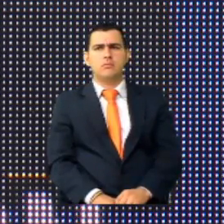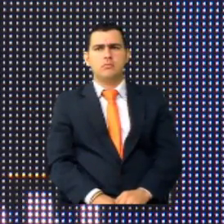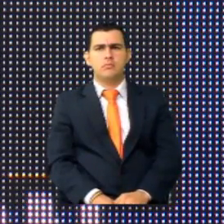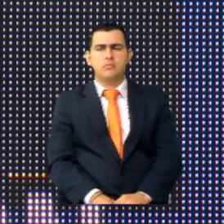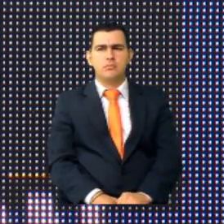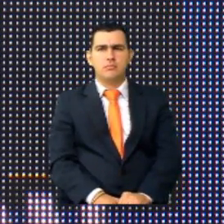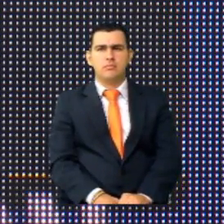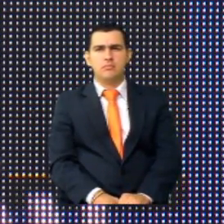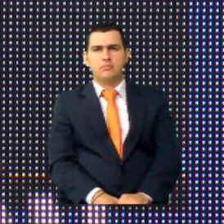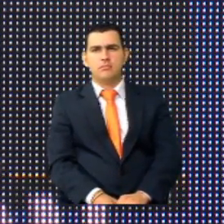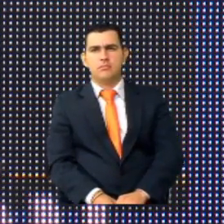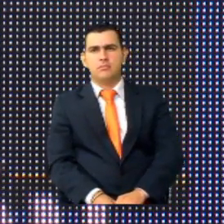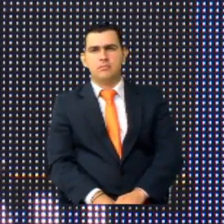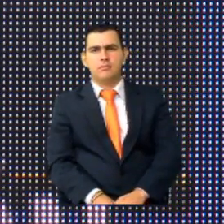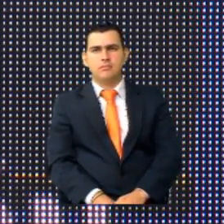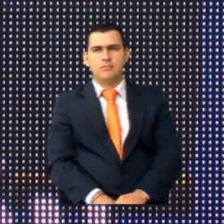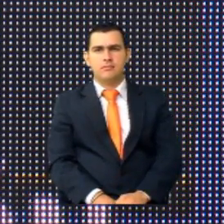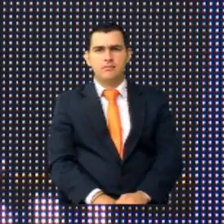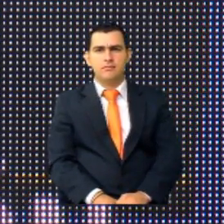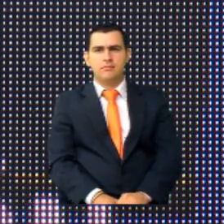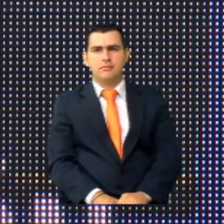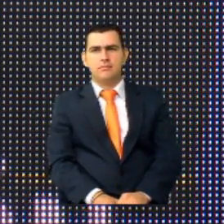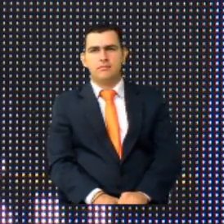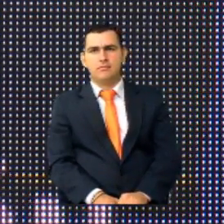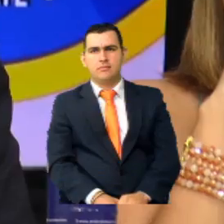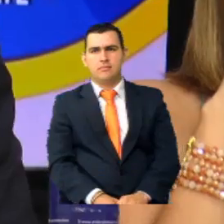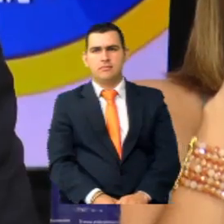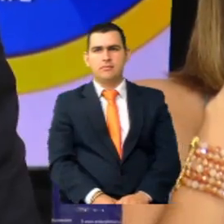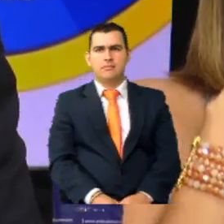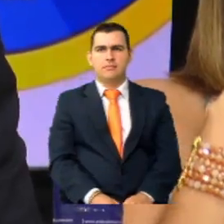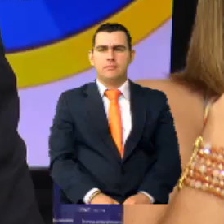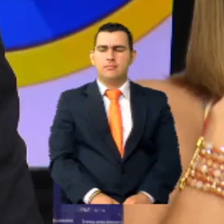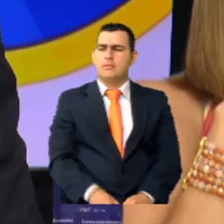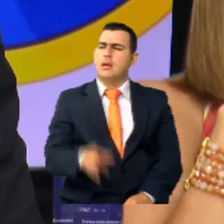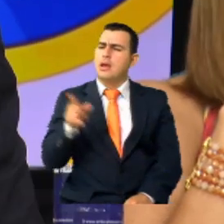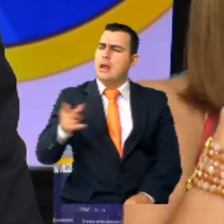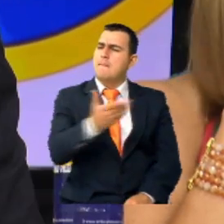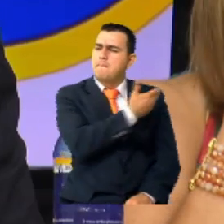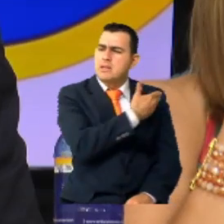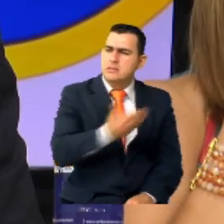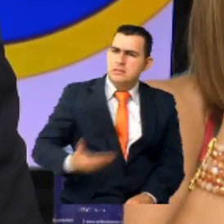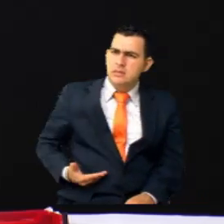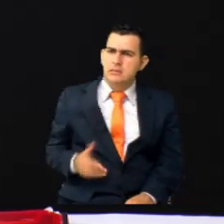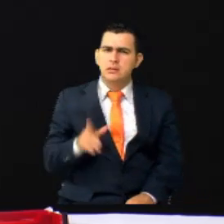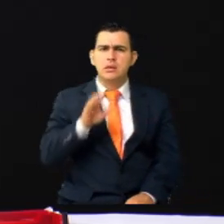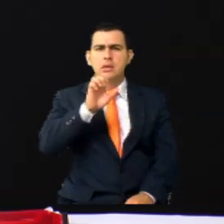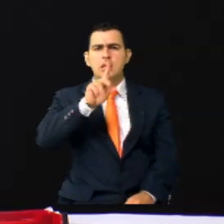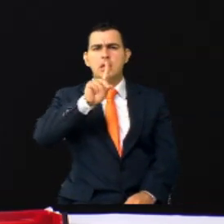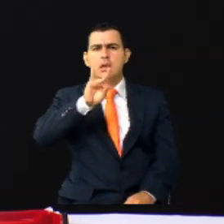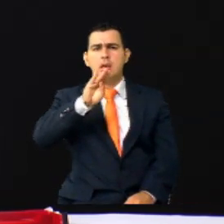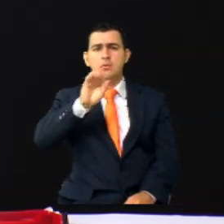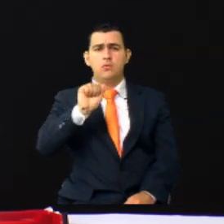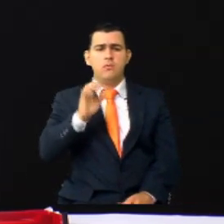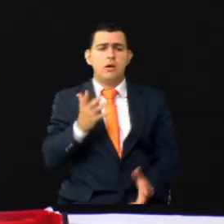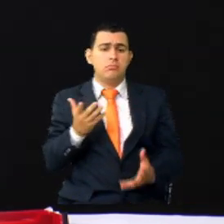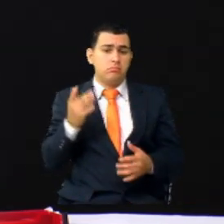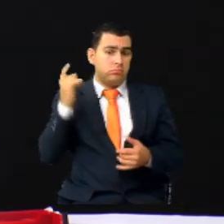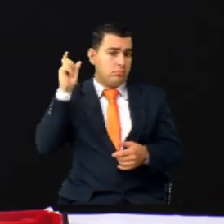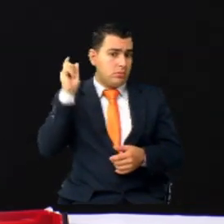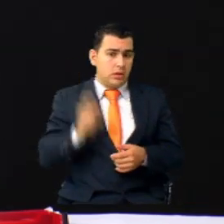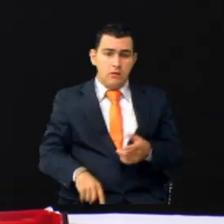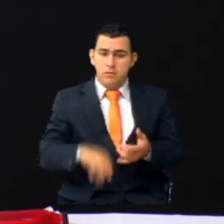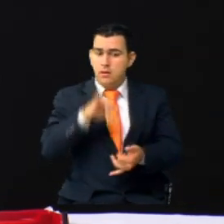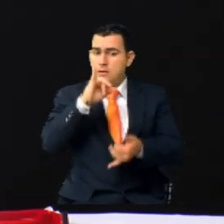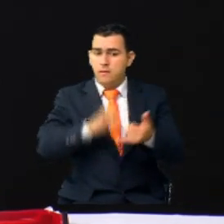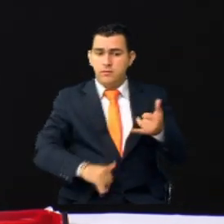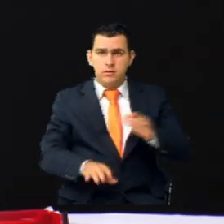La contrapregunta, Pedro, usted dijo que no, pero la tiene en esta oportunidad. ¿Qué va a pasar con el gerente de Duba en esta crisis? Bueno, tendrá que terminar su